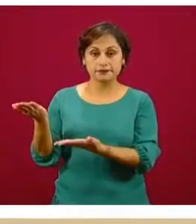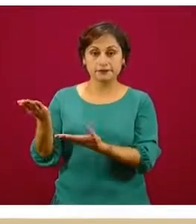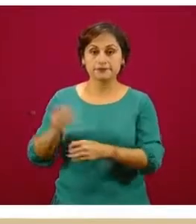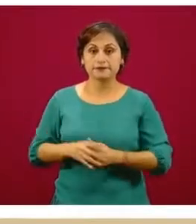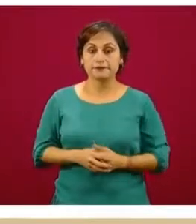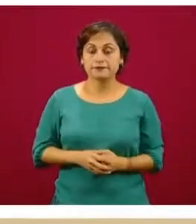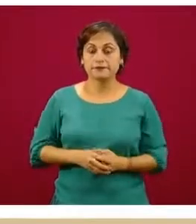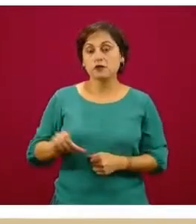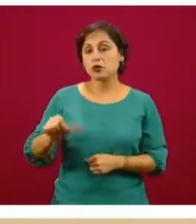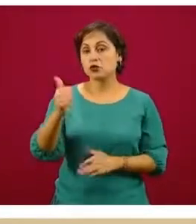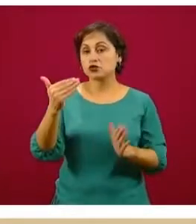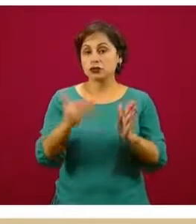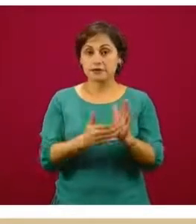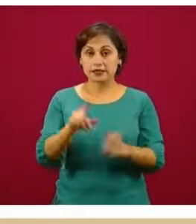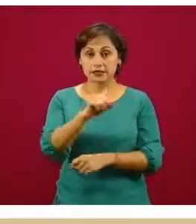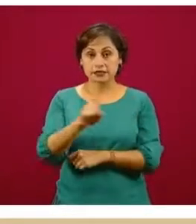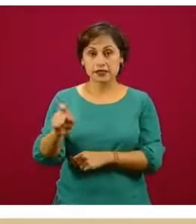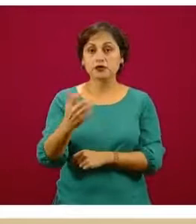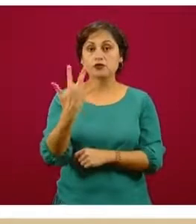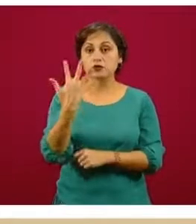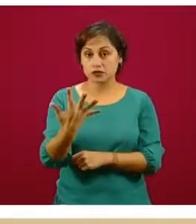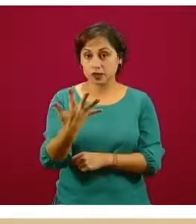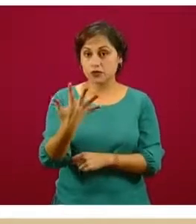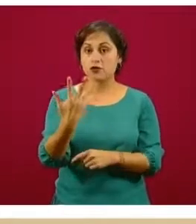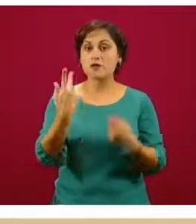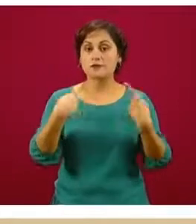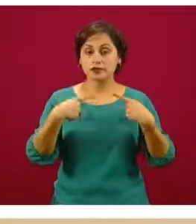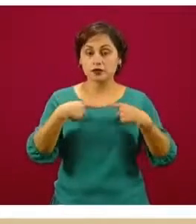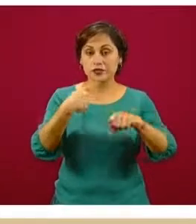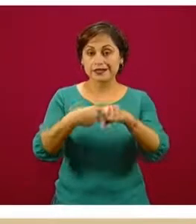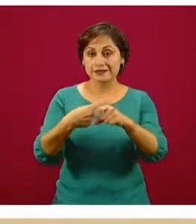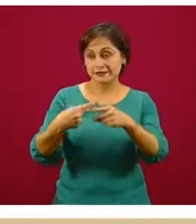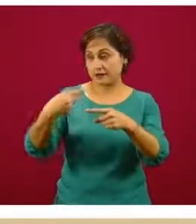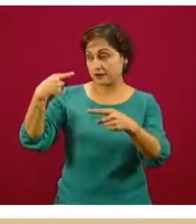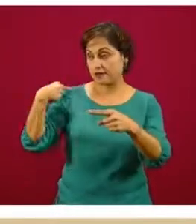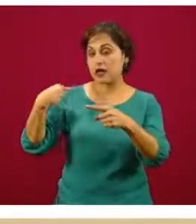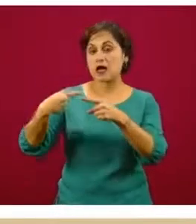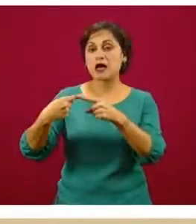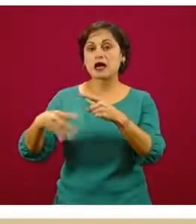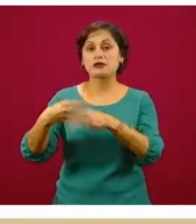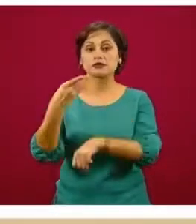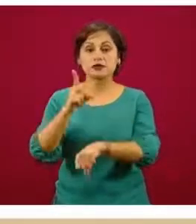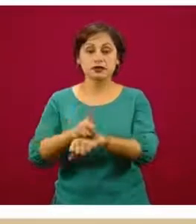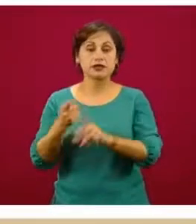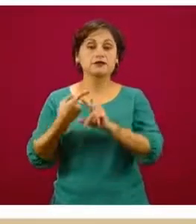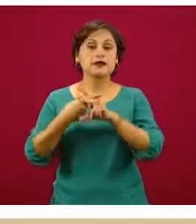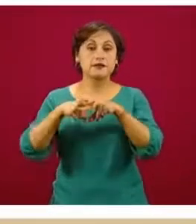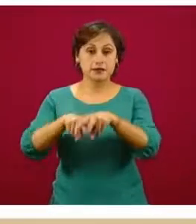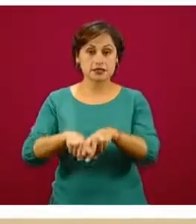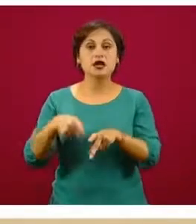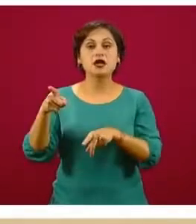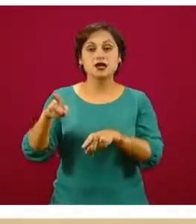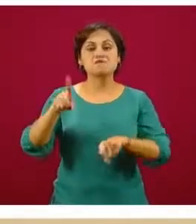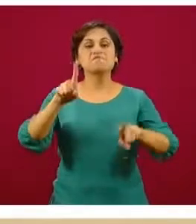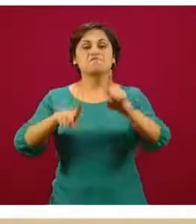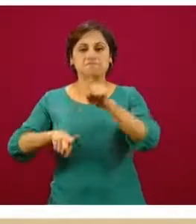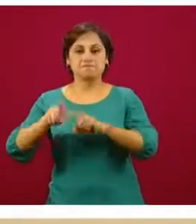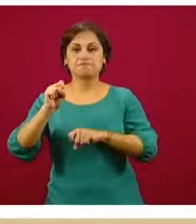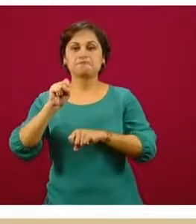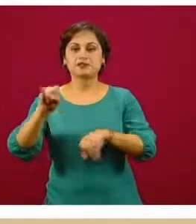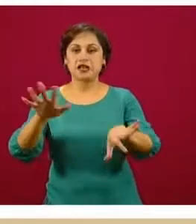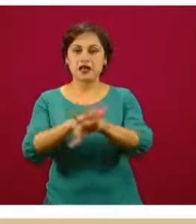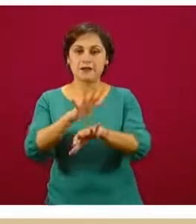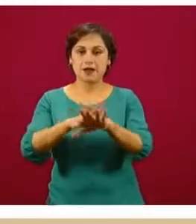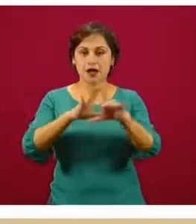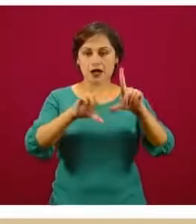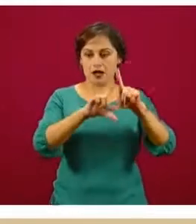Estos 11.105 casos sí tienen importante variación y notarán ustedes que a lo largo de las siguientes semanas estaremos